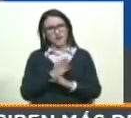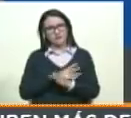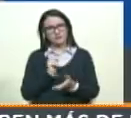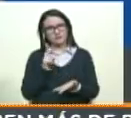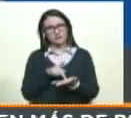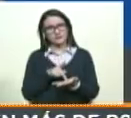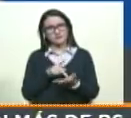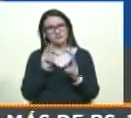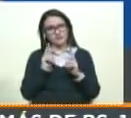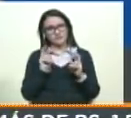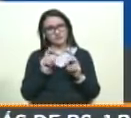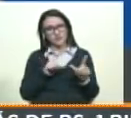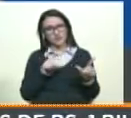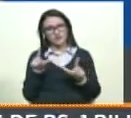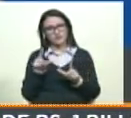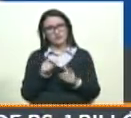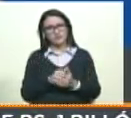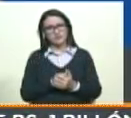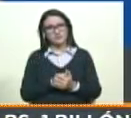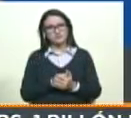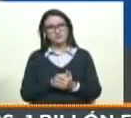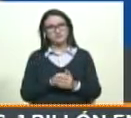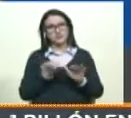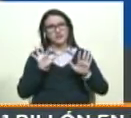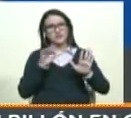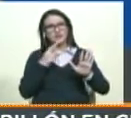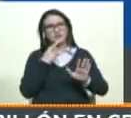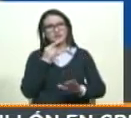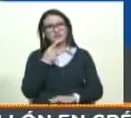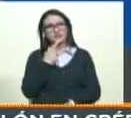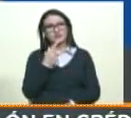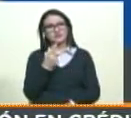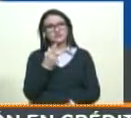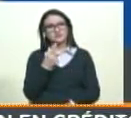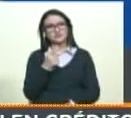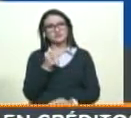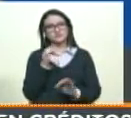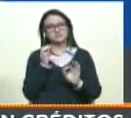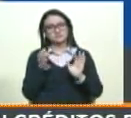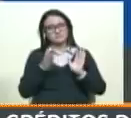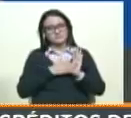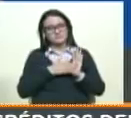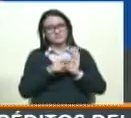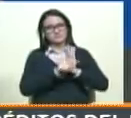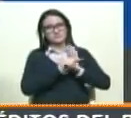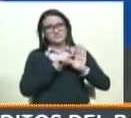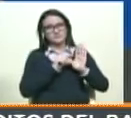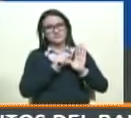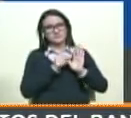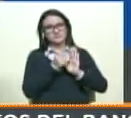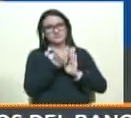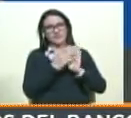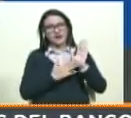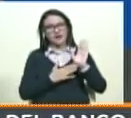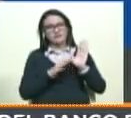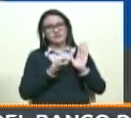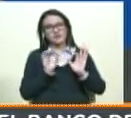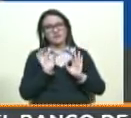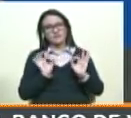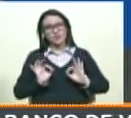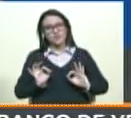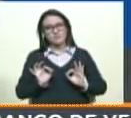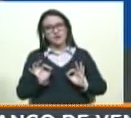acá. Y en el punto 10 dice, aplicar en estricto apego al texto y espíritu de la Carta los mecanismos para